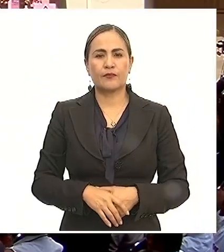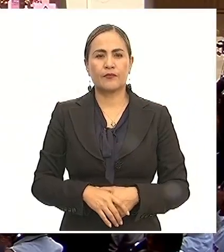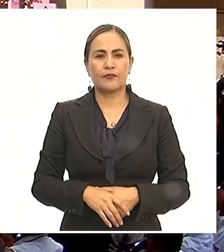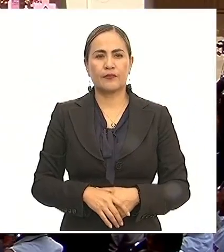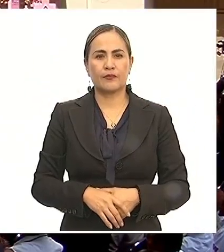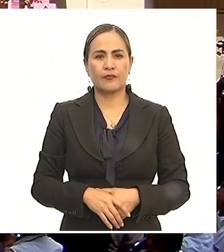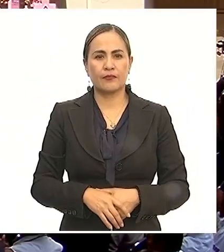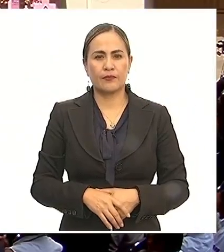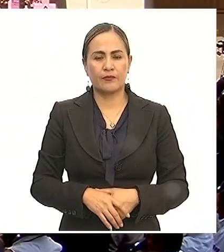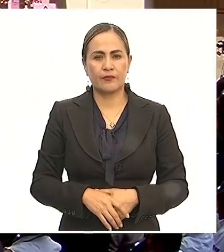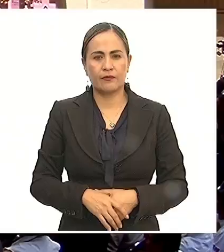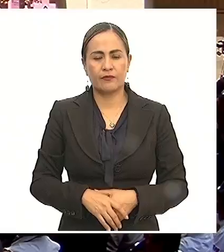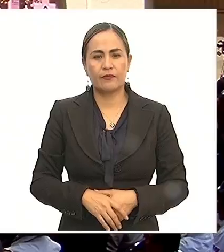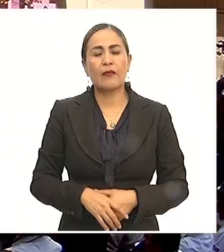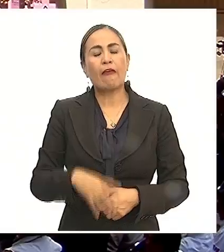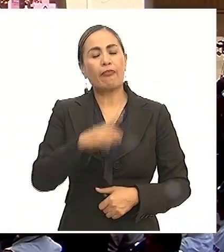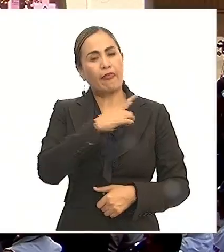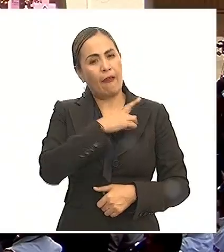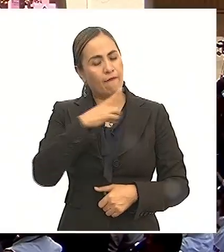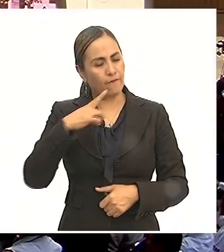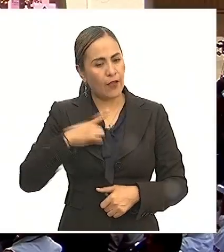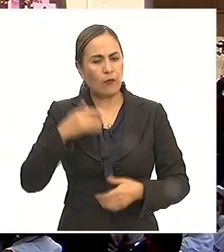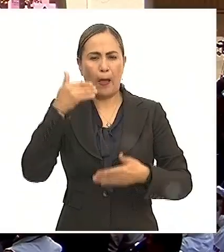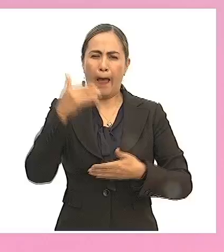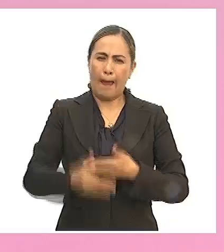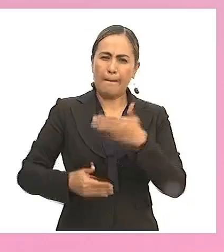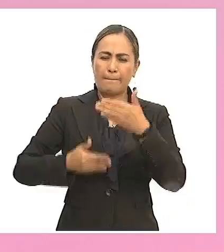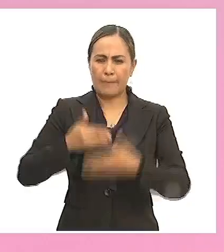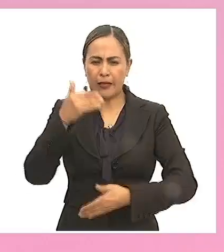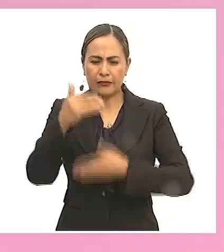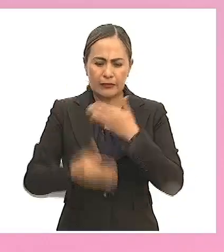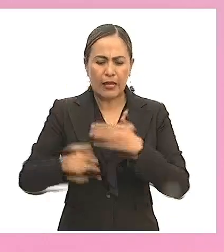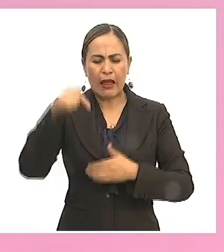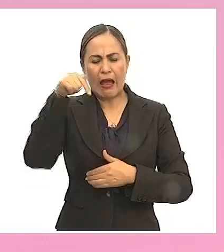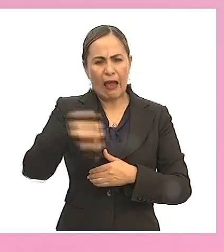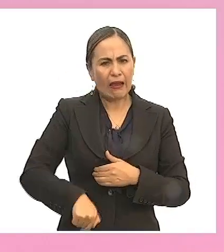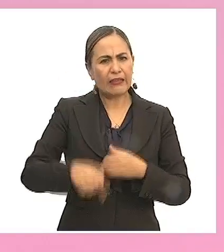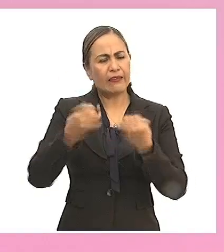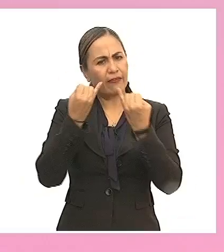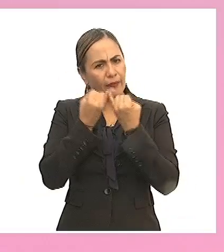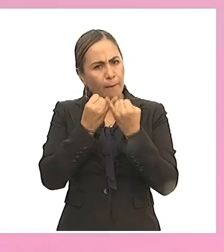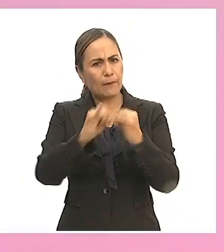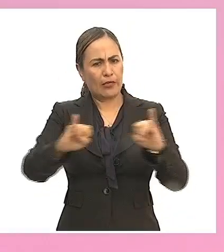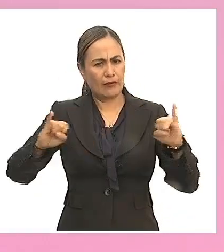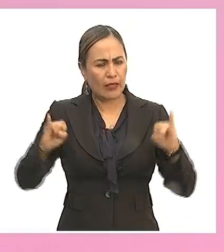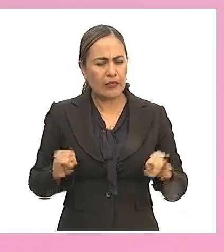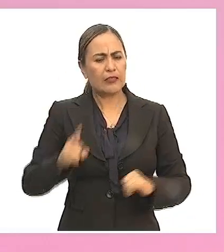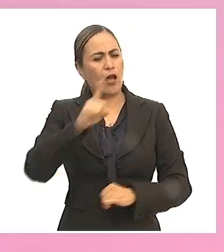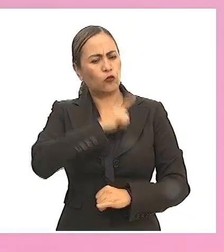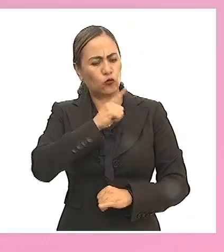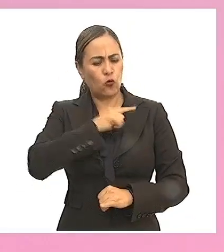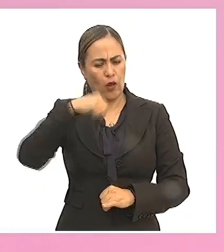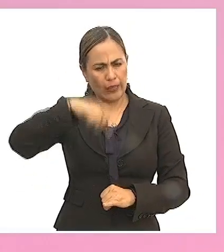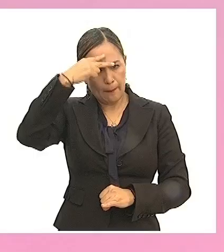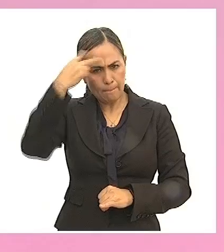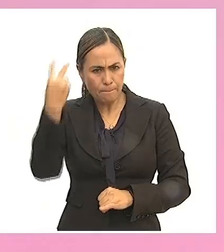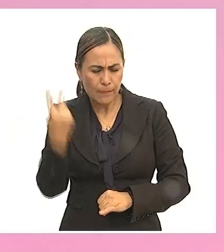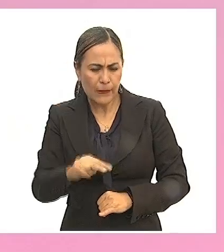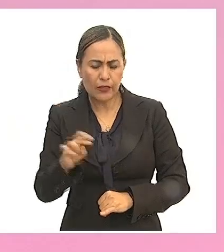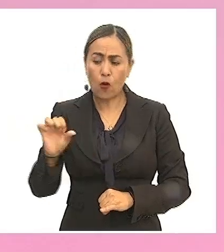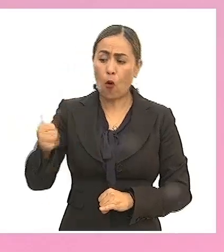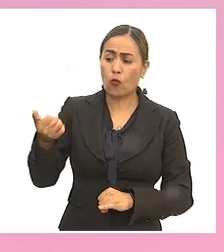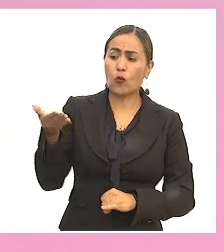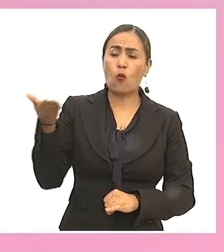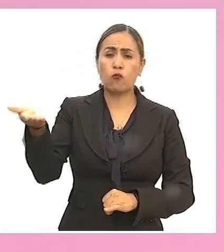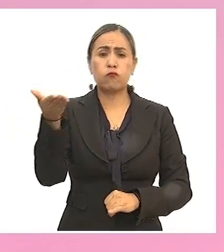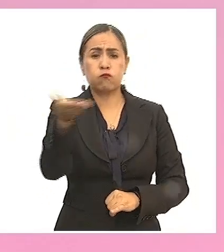Debemos continuar avanzando hacia la autosuficiencia y hacer a un lado